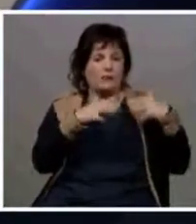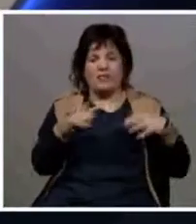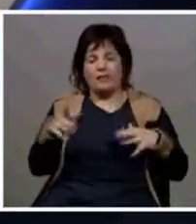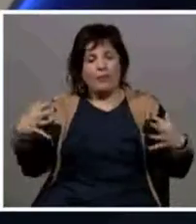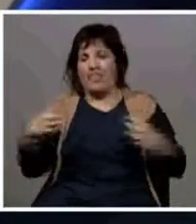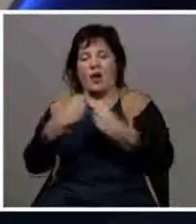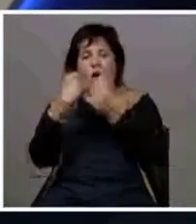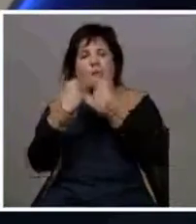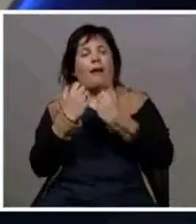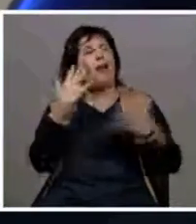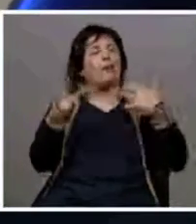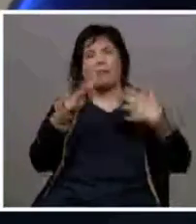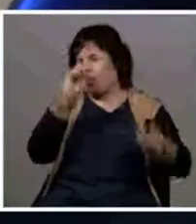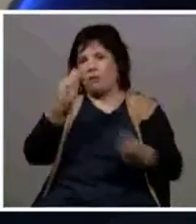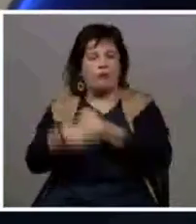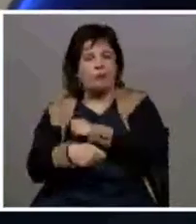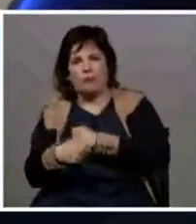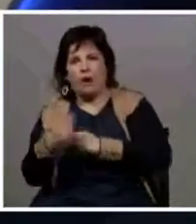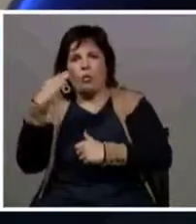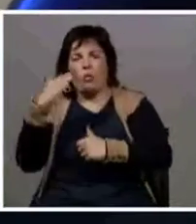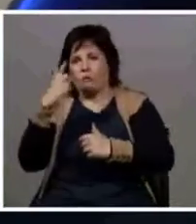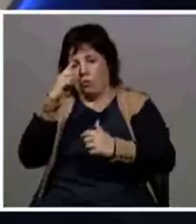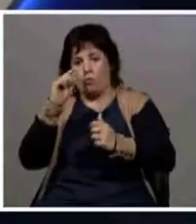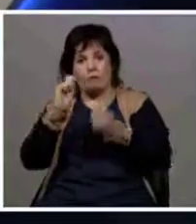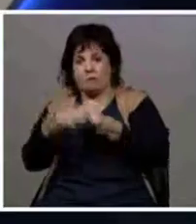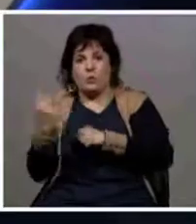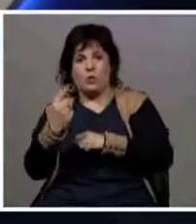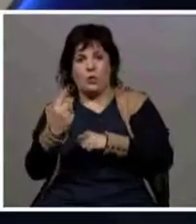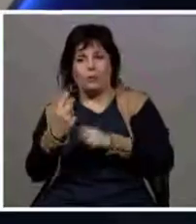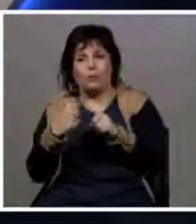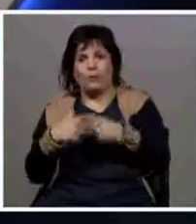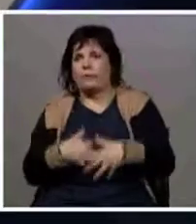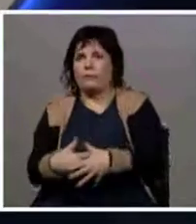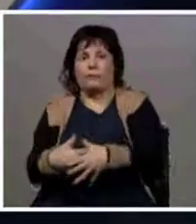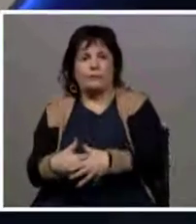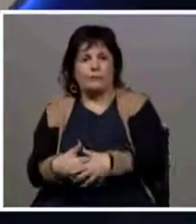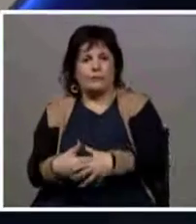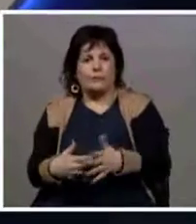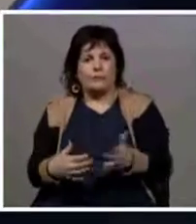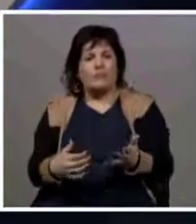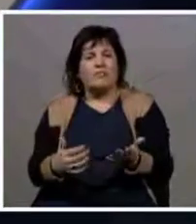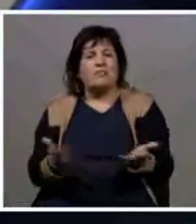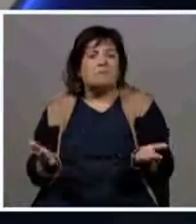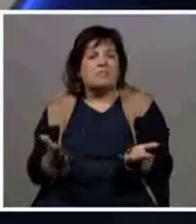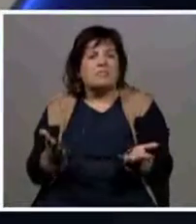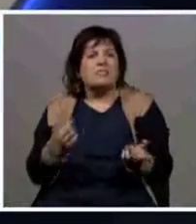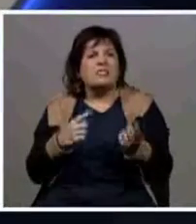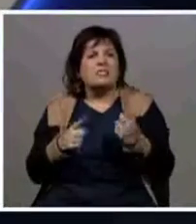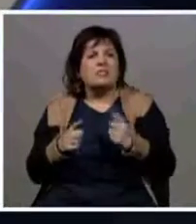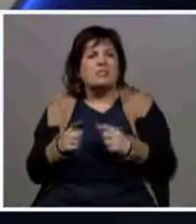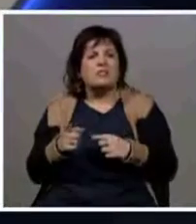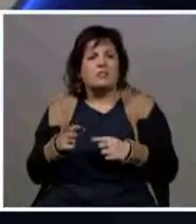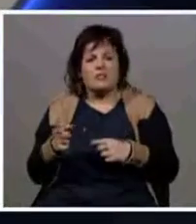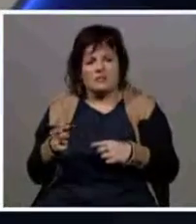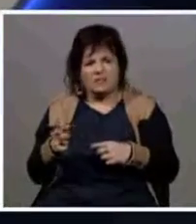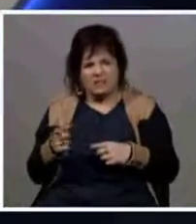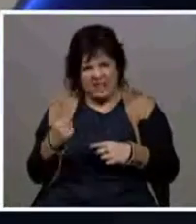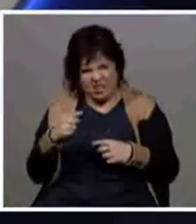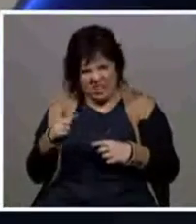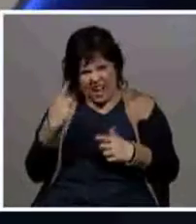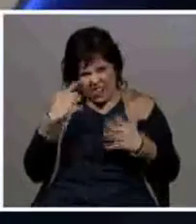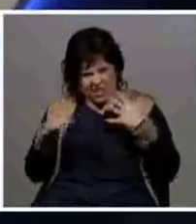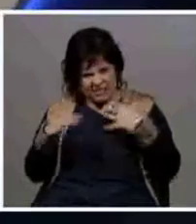y esto se llama una transición a la adultez a través del evento de la maternidad en un pasaje abrupto que en realidad nos hace preguntarnos bueno estamos frente